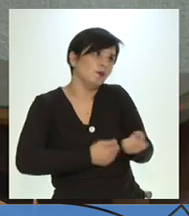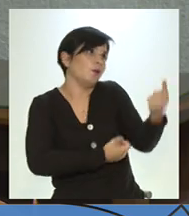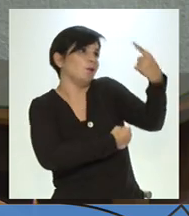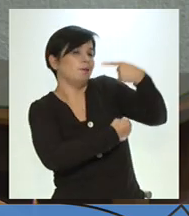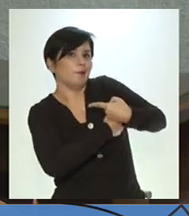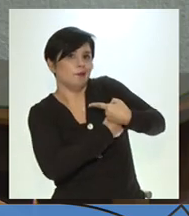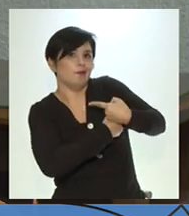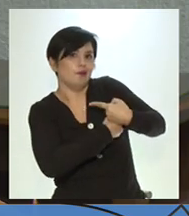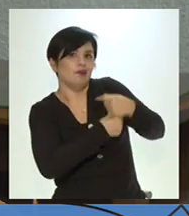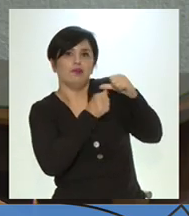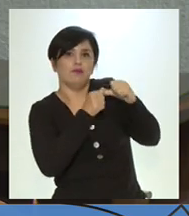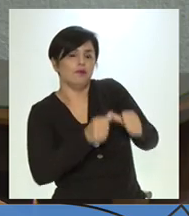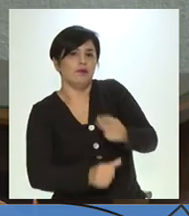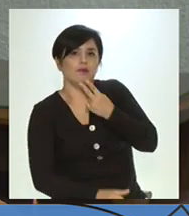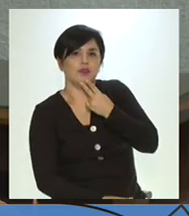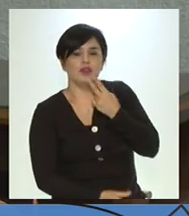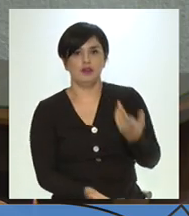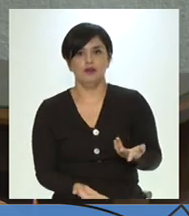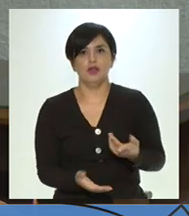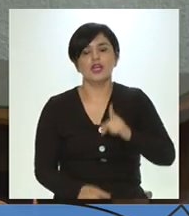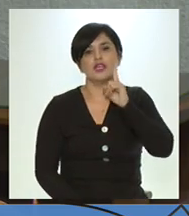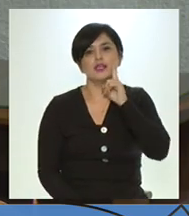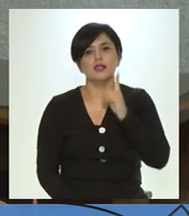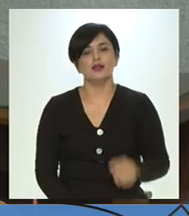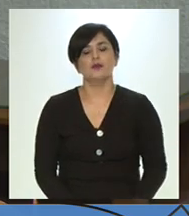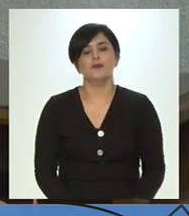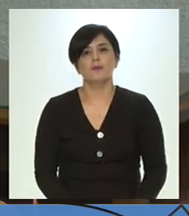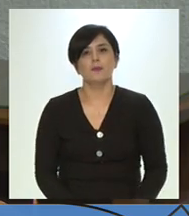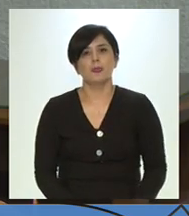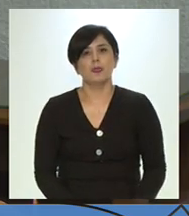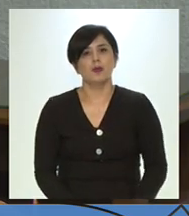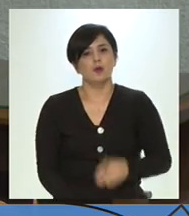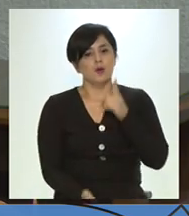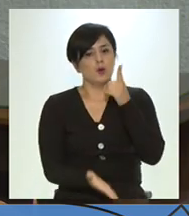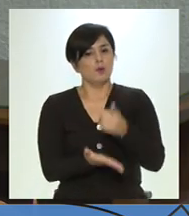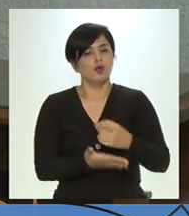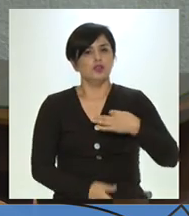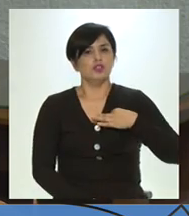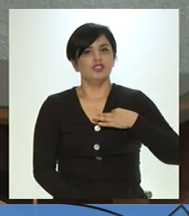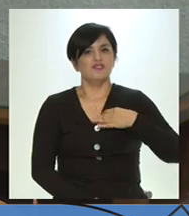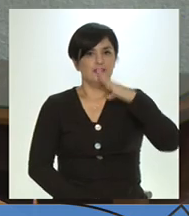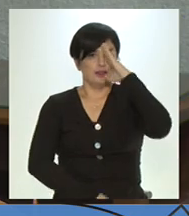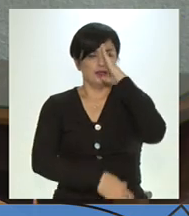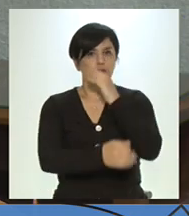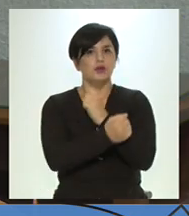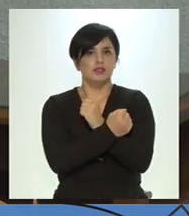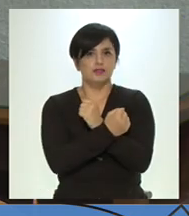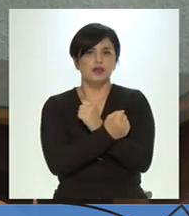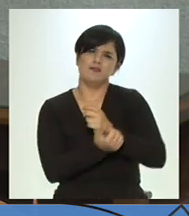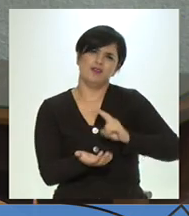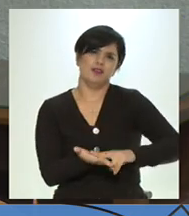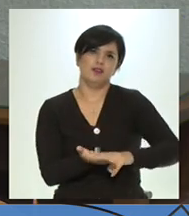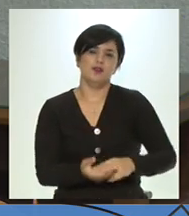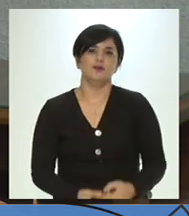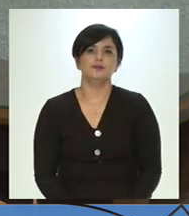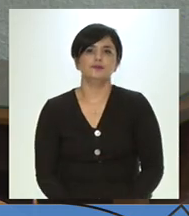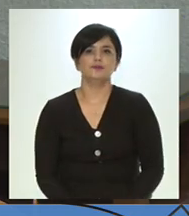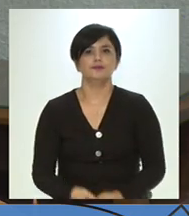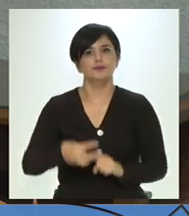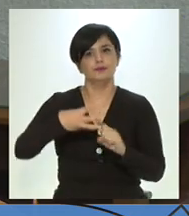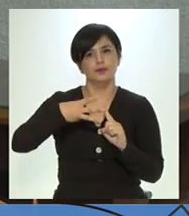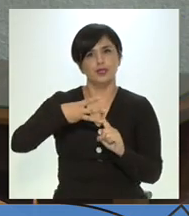toda su vida y establecer por cierto un mando civil real de la policía en tercer